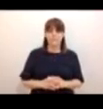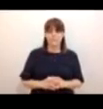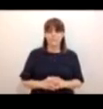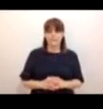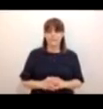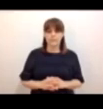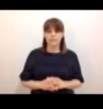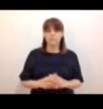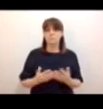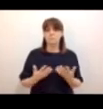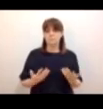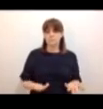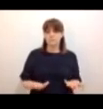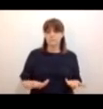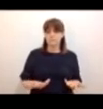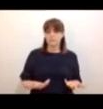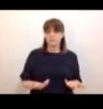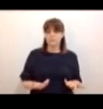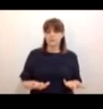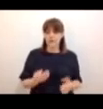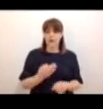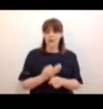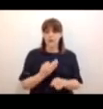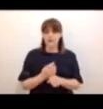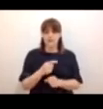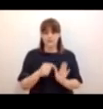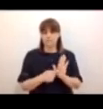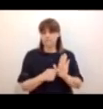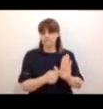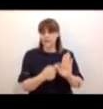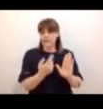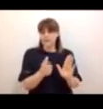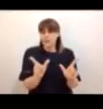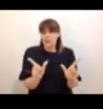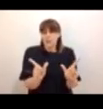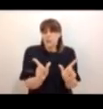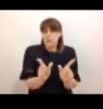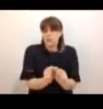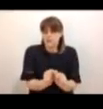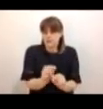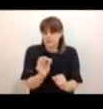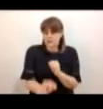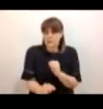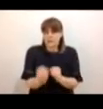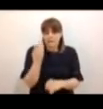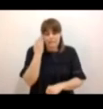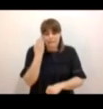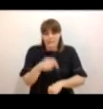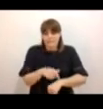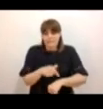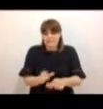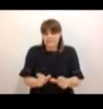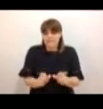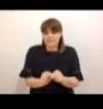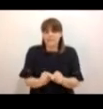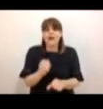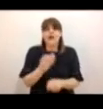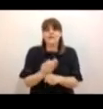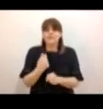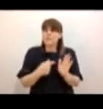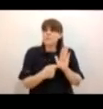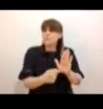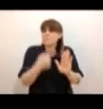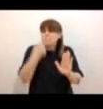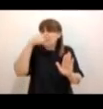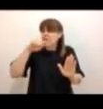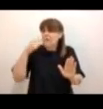entonces con esto voy a ir cerrando porque ya me queda muy poco lo que yo quería mostrarles con esto es que